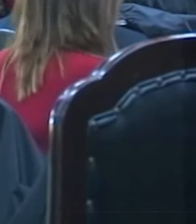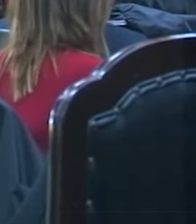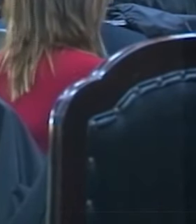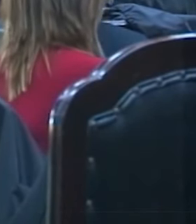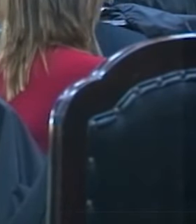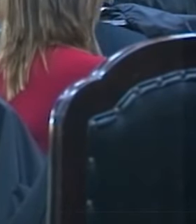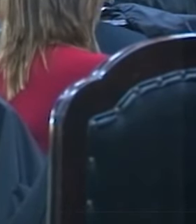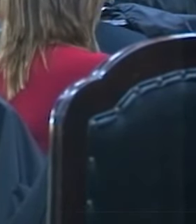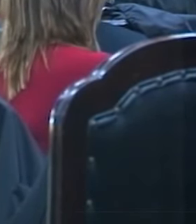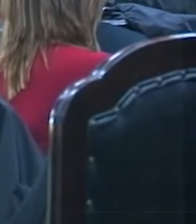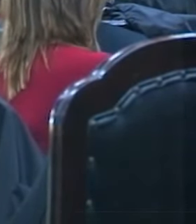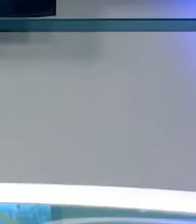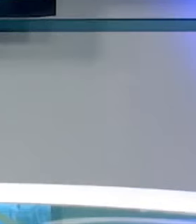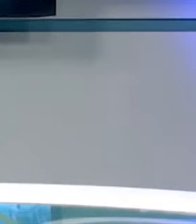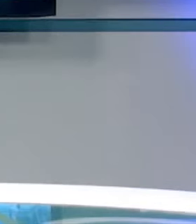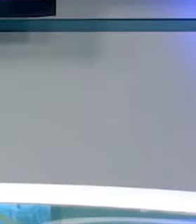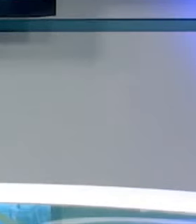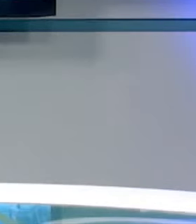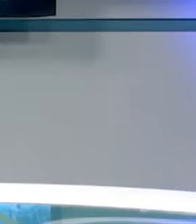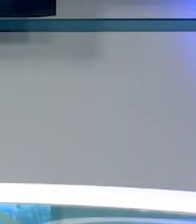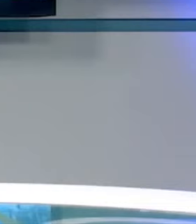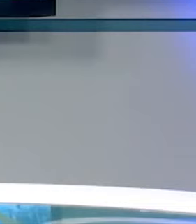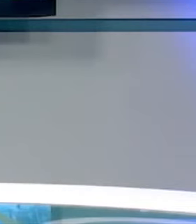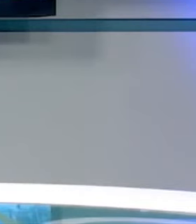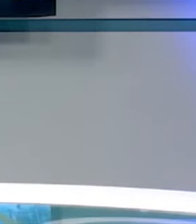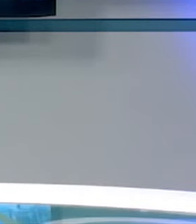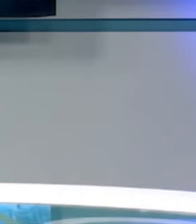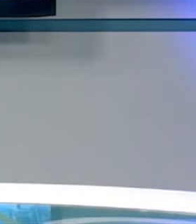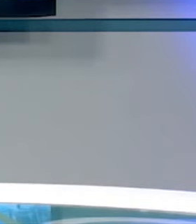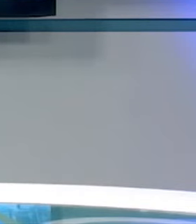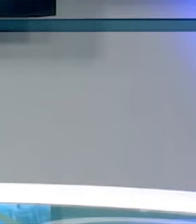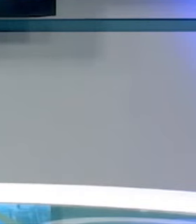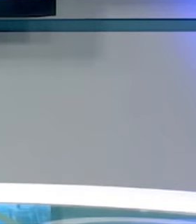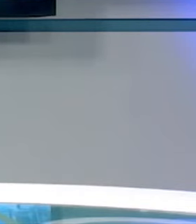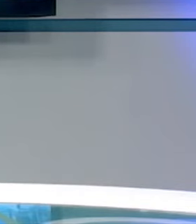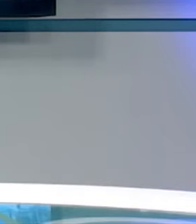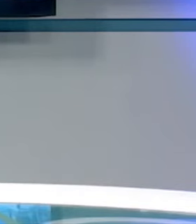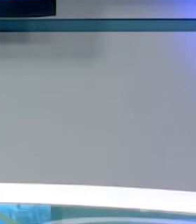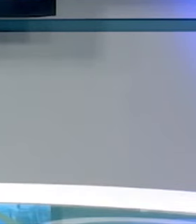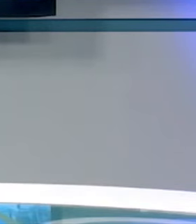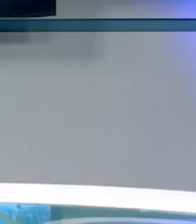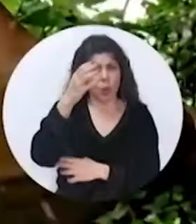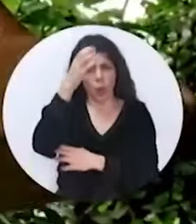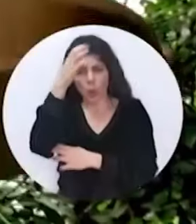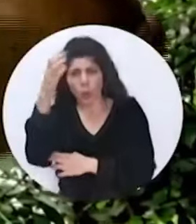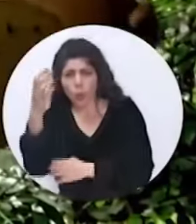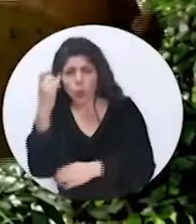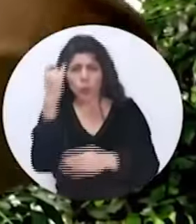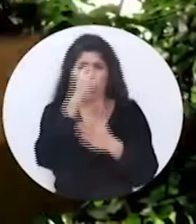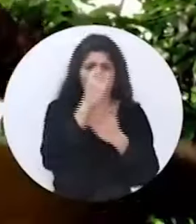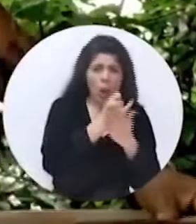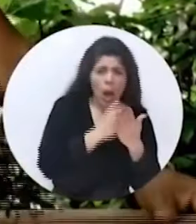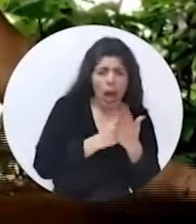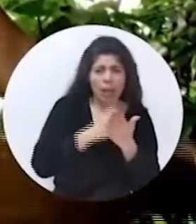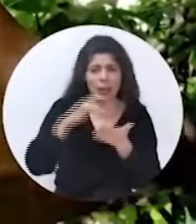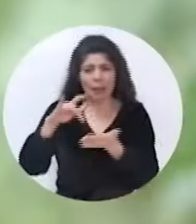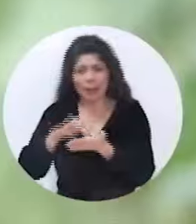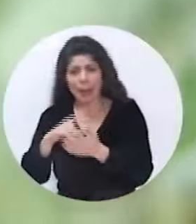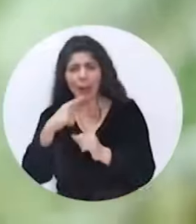del Poder Ejecutivo. El gobierno inició la consulta para crear una política pública para los pueblos indígenas que